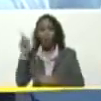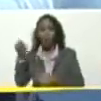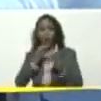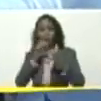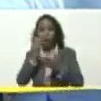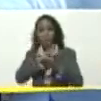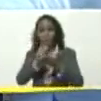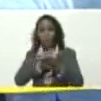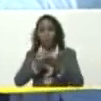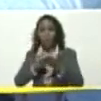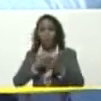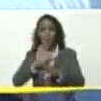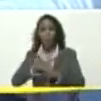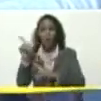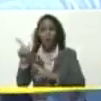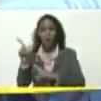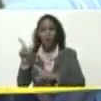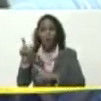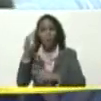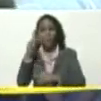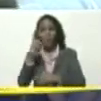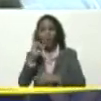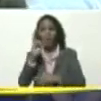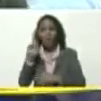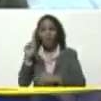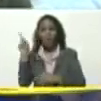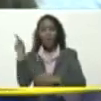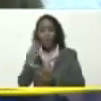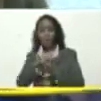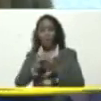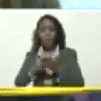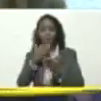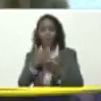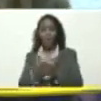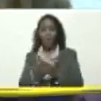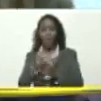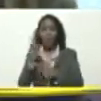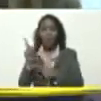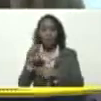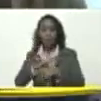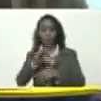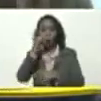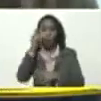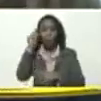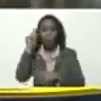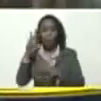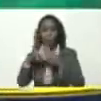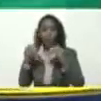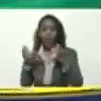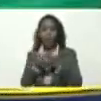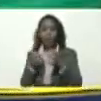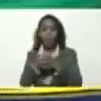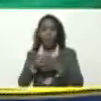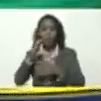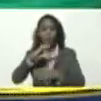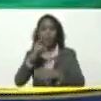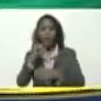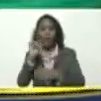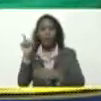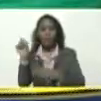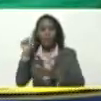escribir, porque Moisés estuvo en el CDI precisamente, y hay que agradecer a los médicos, a las médicas, a todo el equipo de los CDI, que se convirtieron